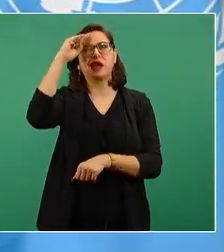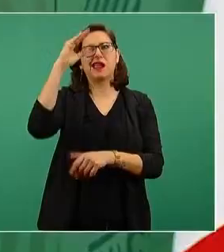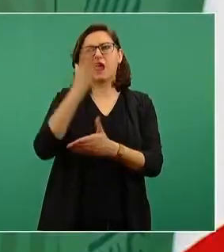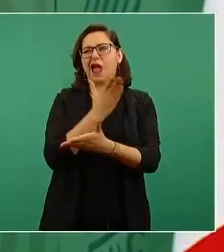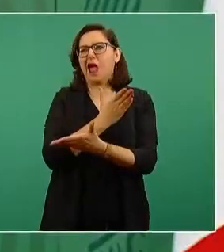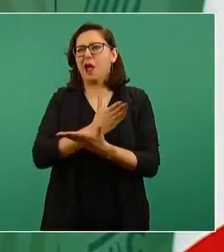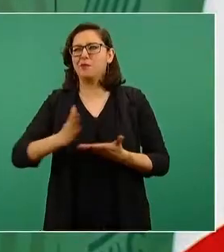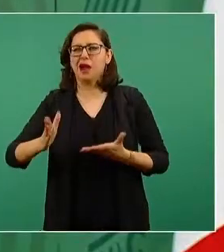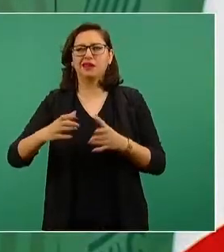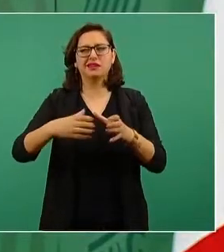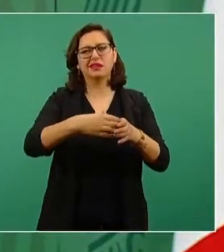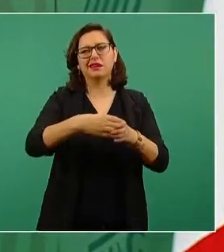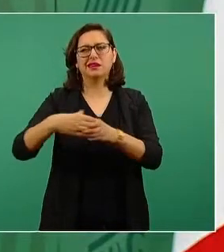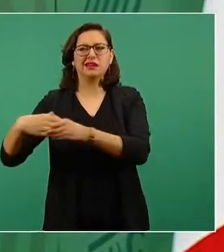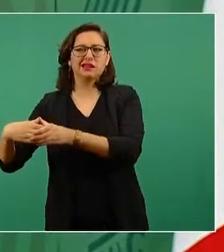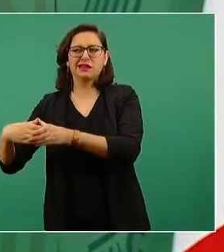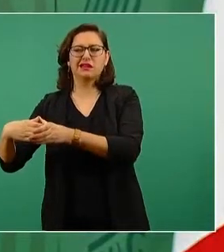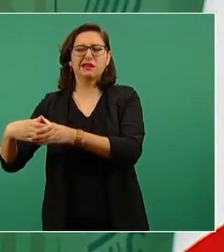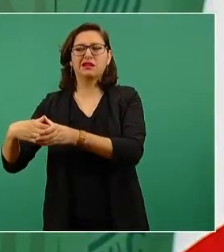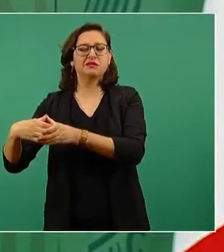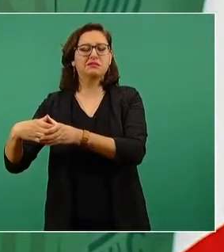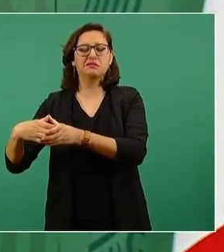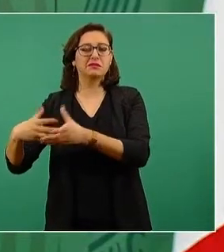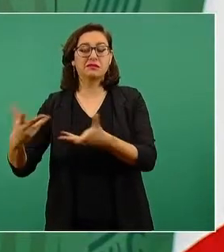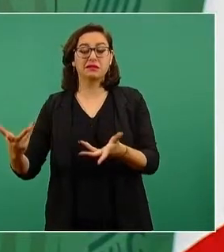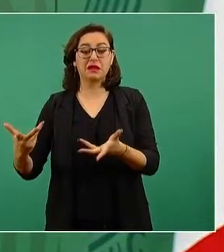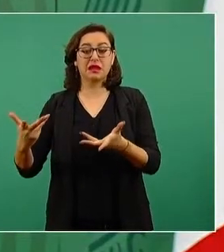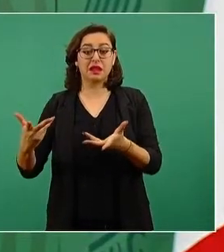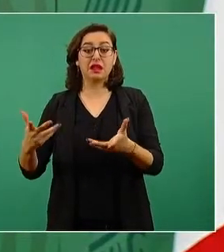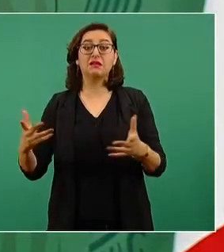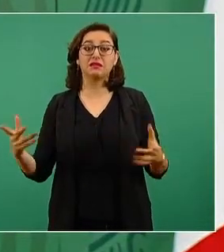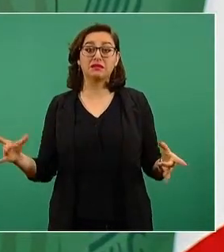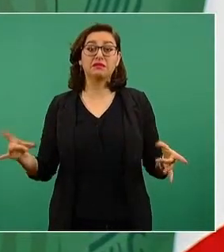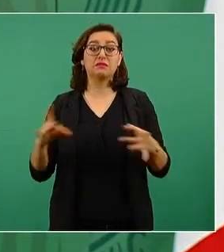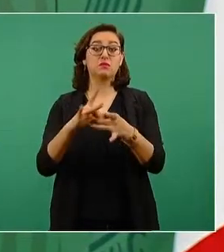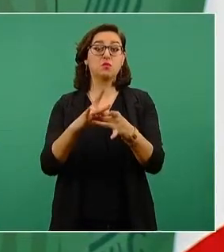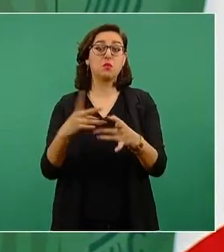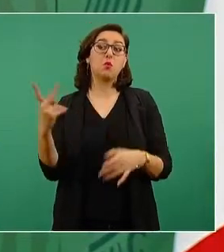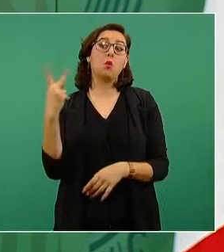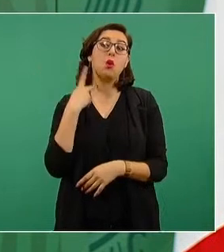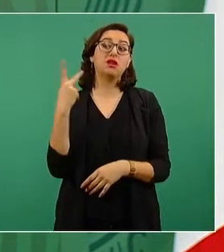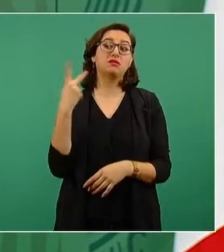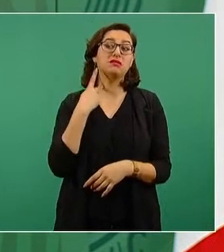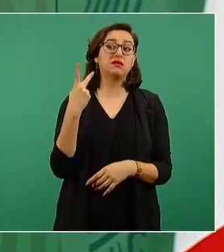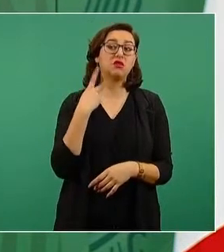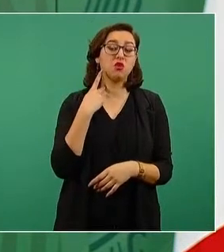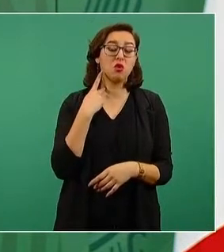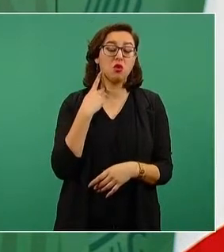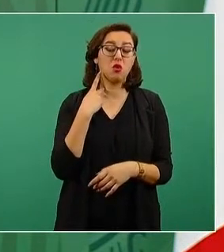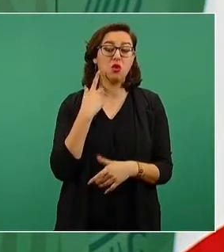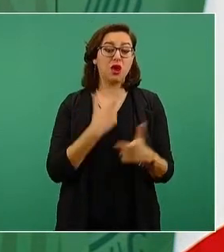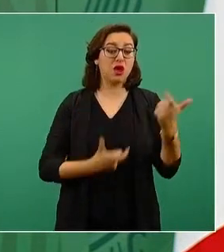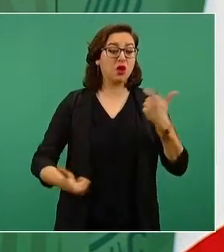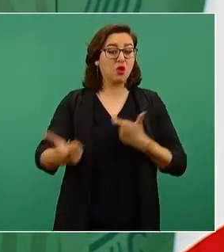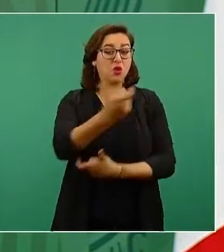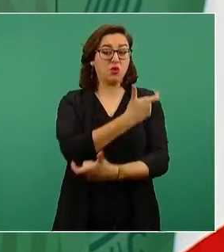un sistema político, económico que oprime, que